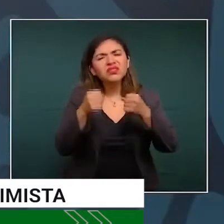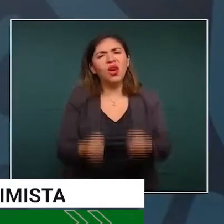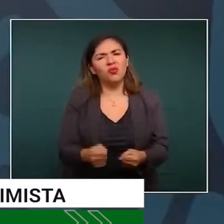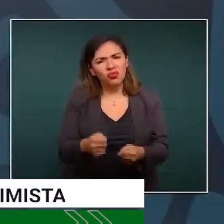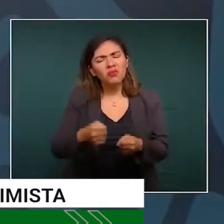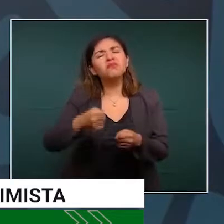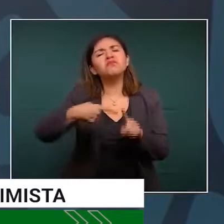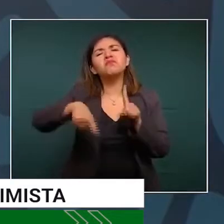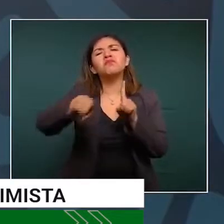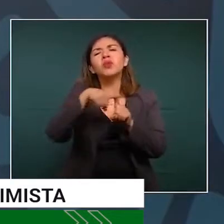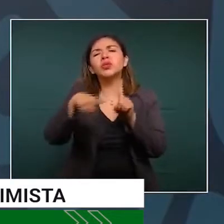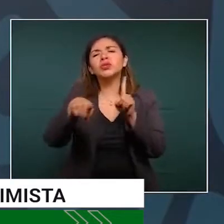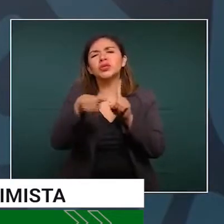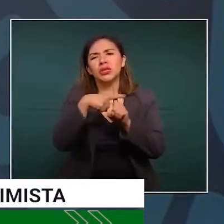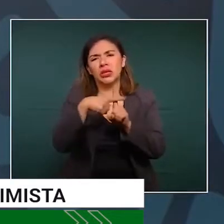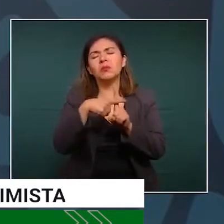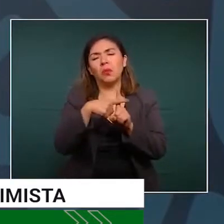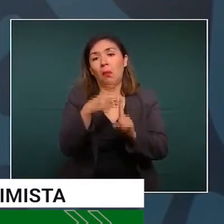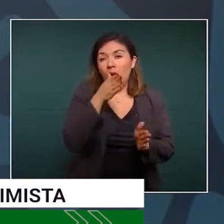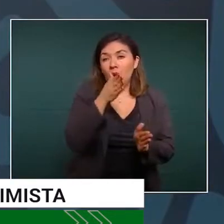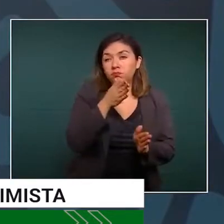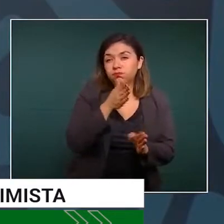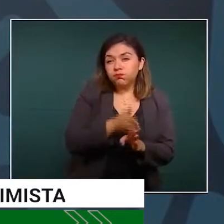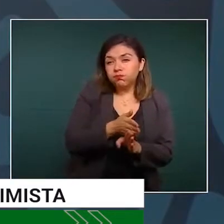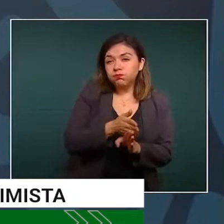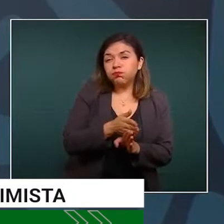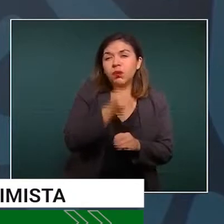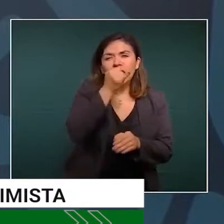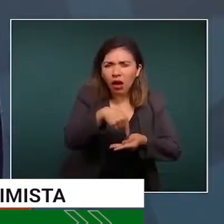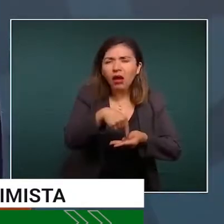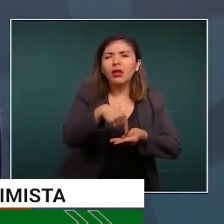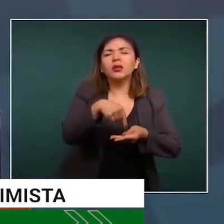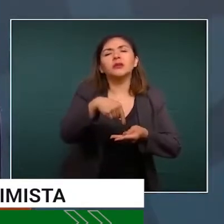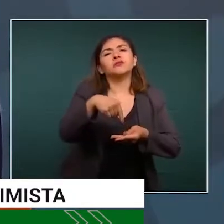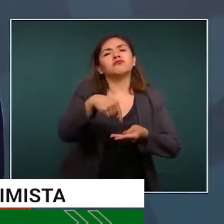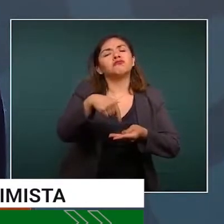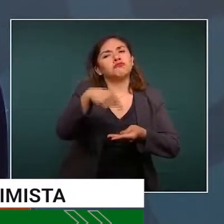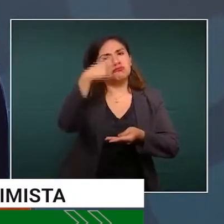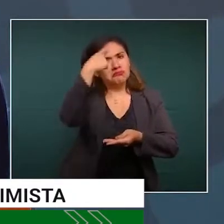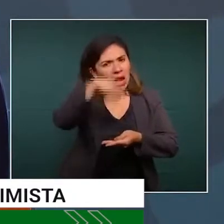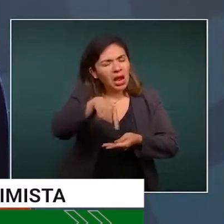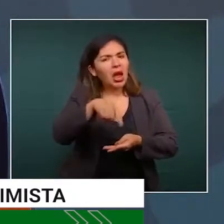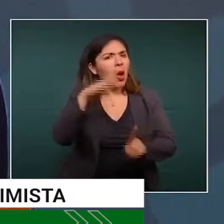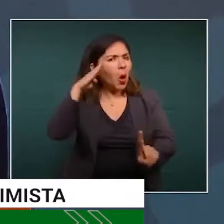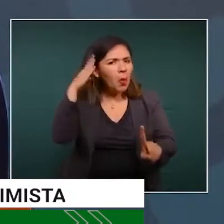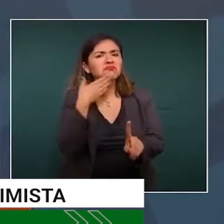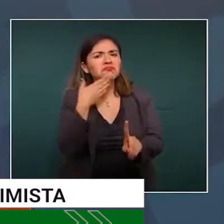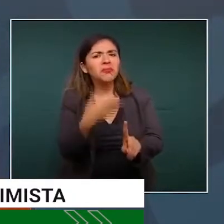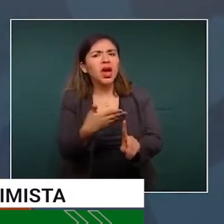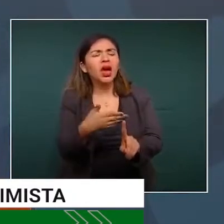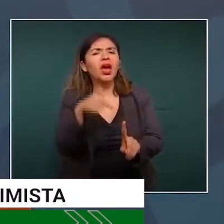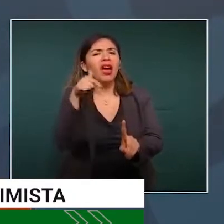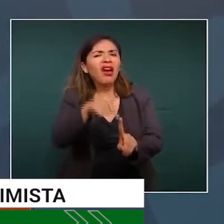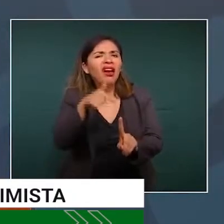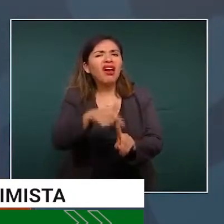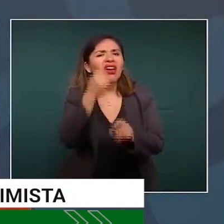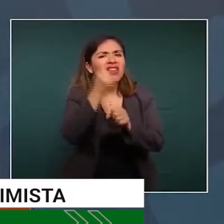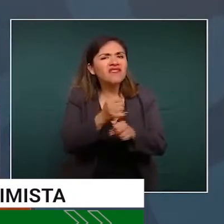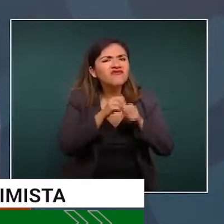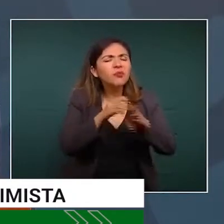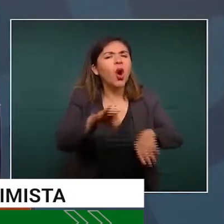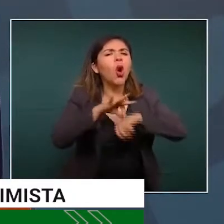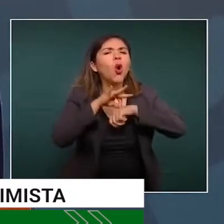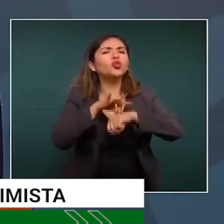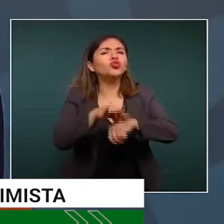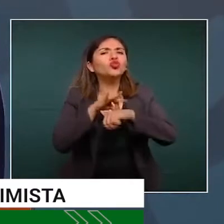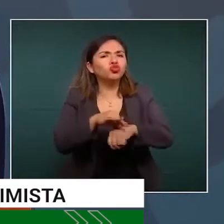optimista a partir de datos objetivos, datos